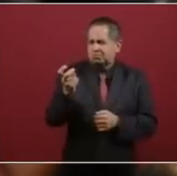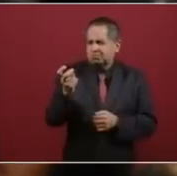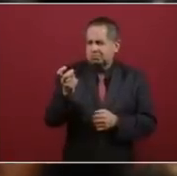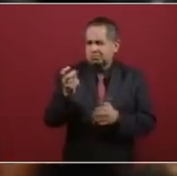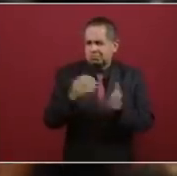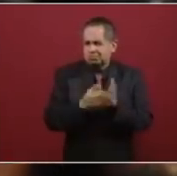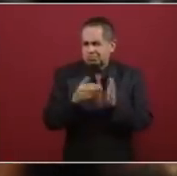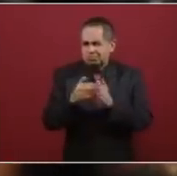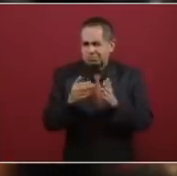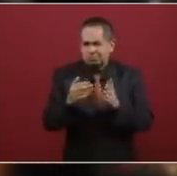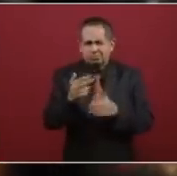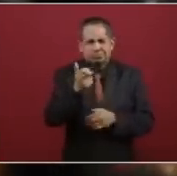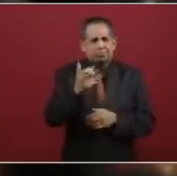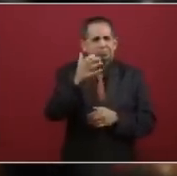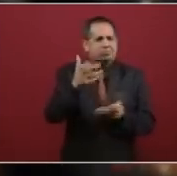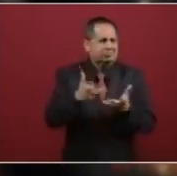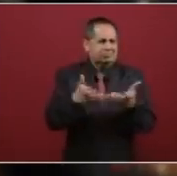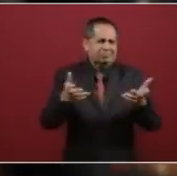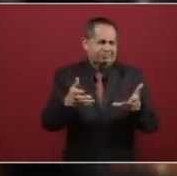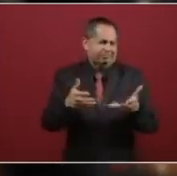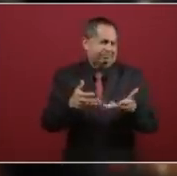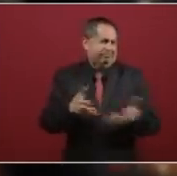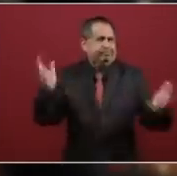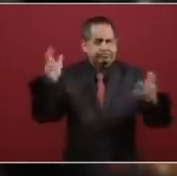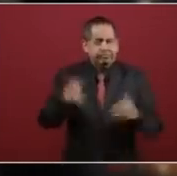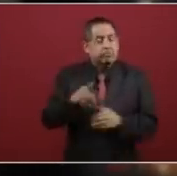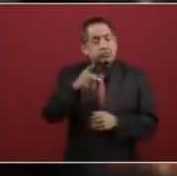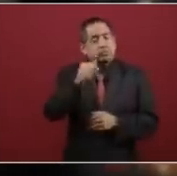millones de hectáreas, pero